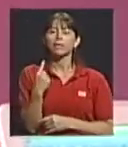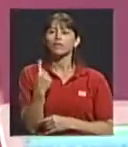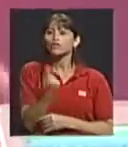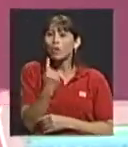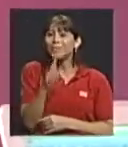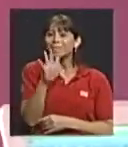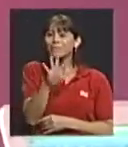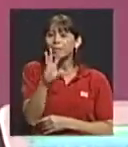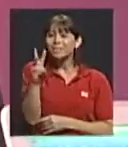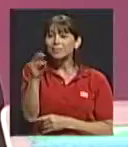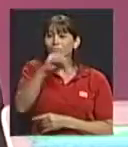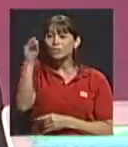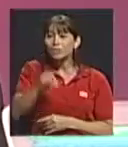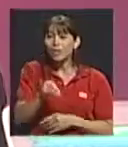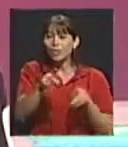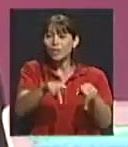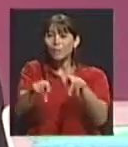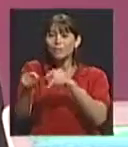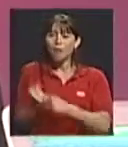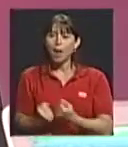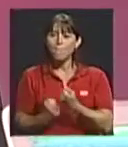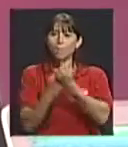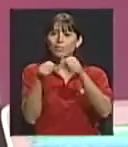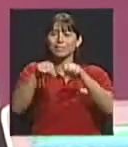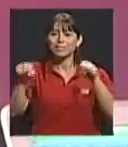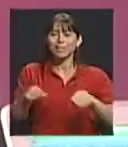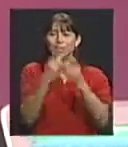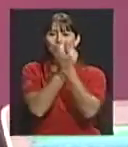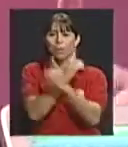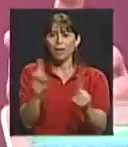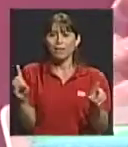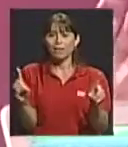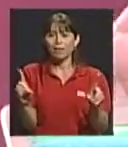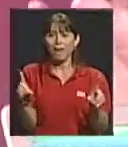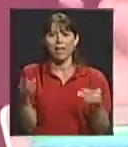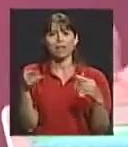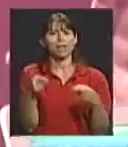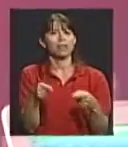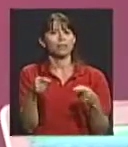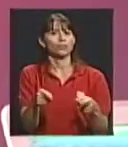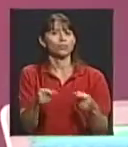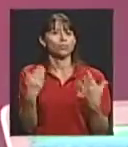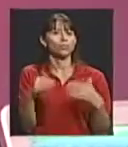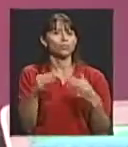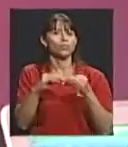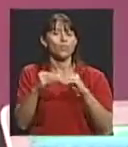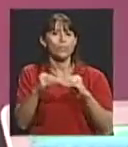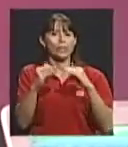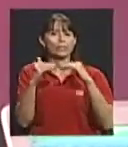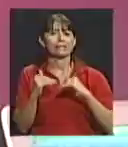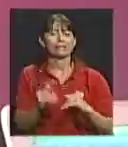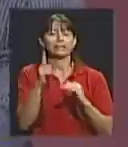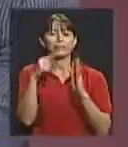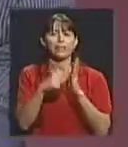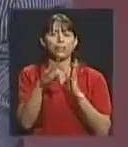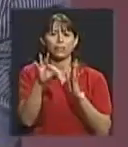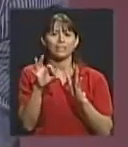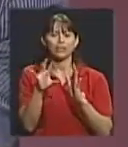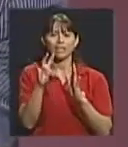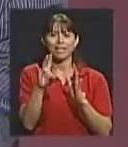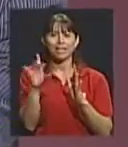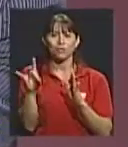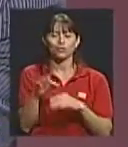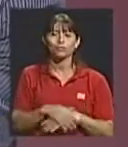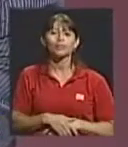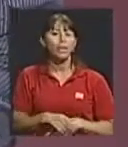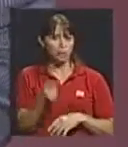población apoya el sistema democrático es el punto más bajo des desde 1978 Sí y ahora vamos a hablar sobre ese sobre ese